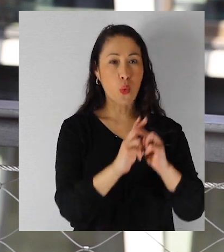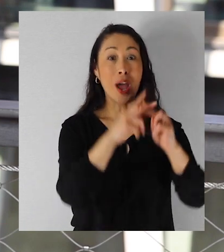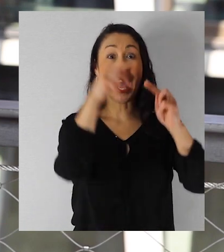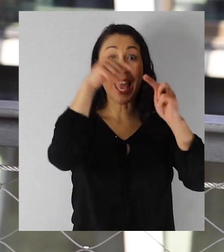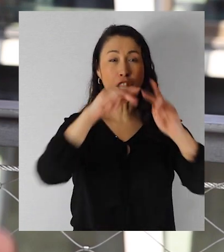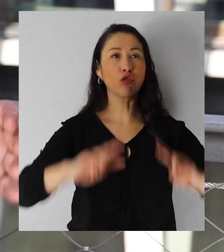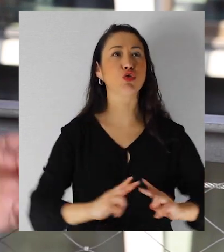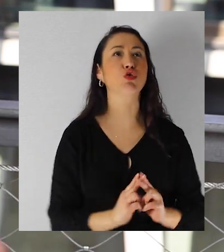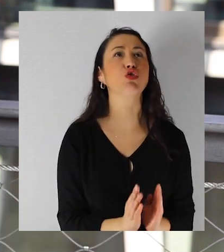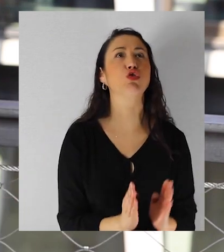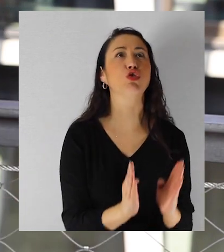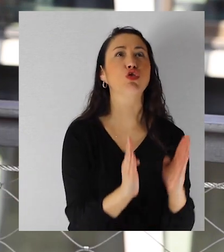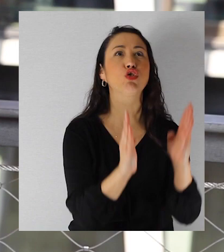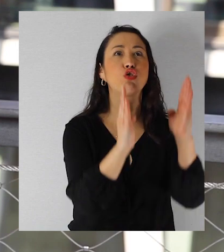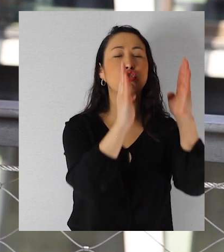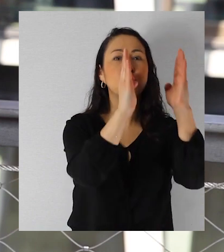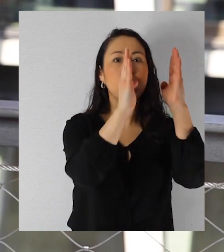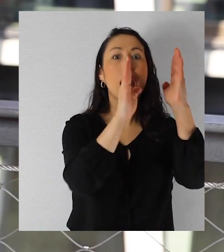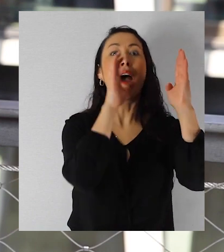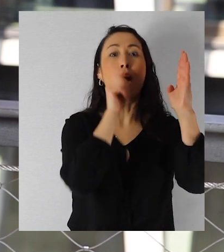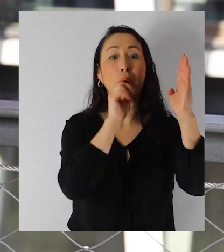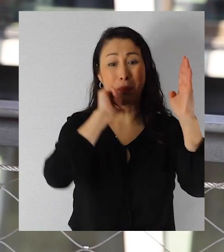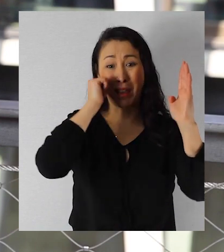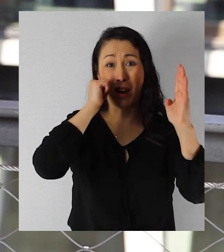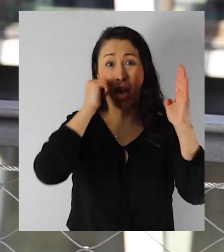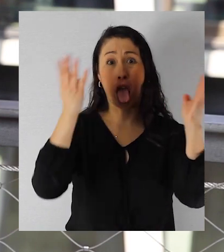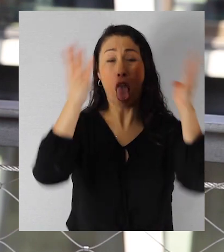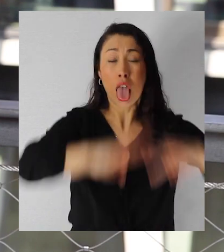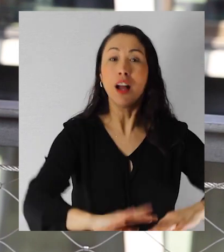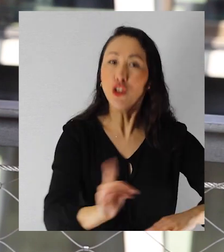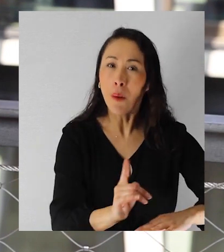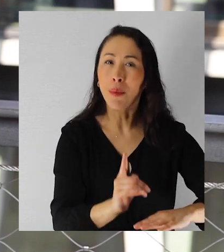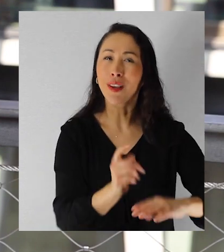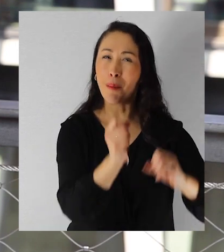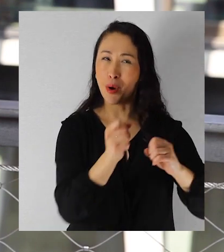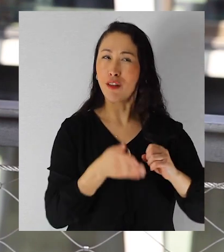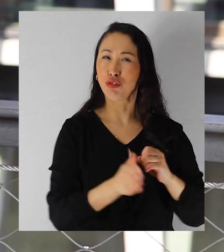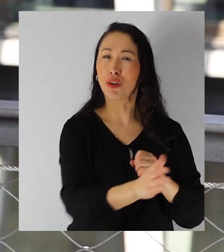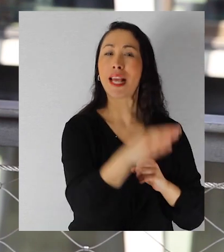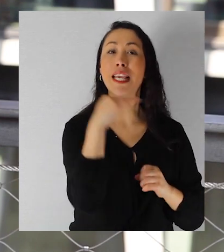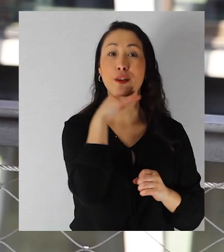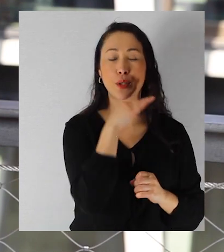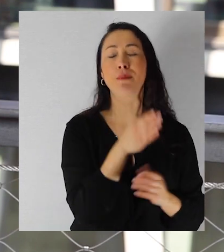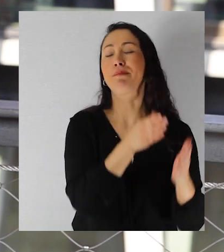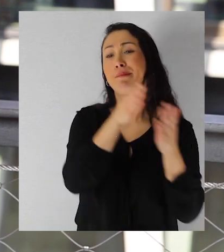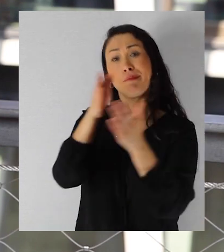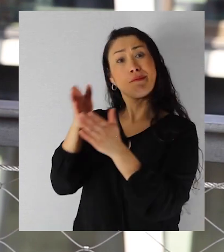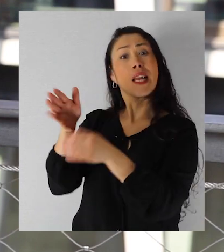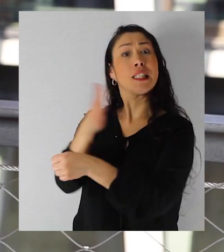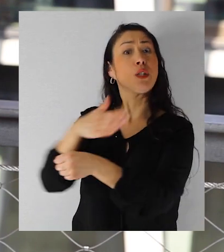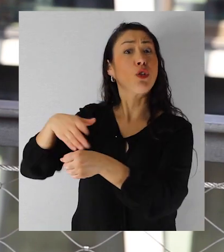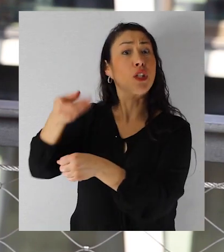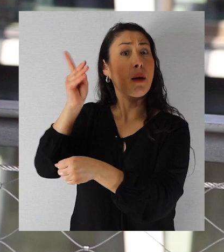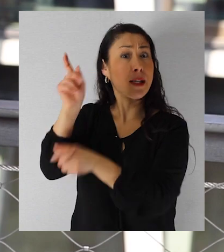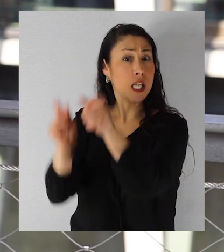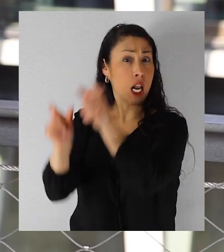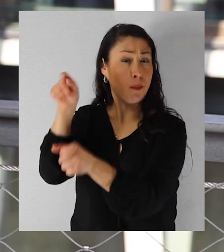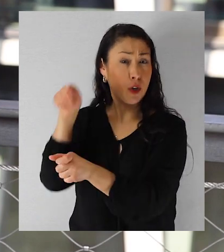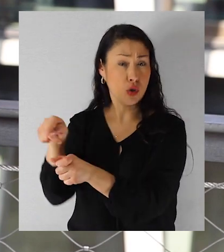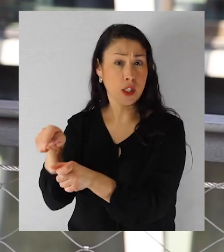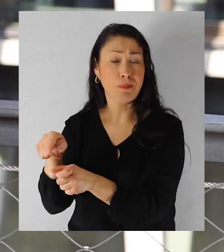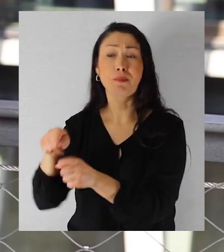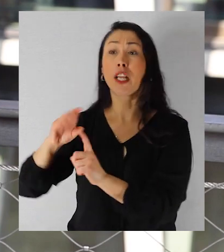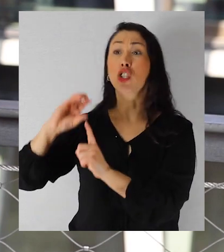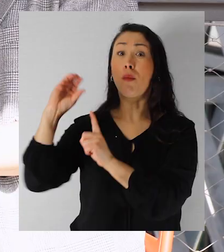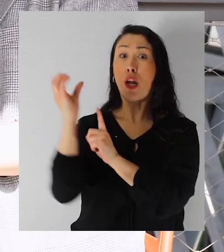sirva, no se caiga, digamos, mañana ese edificio y se pueda usar. En el caso de las personas con discapacidad, tal como tú dices, así como la cultura